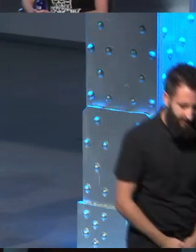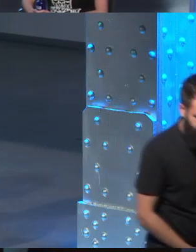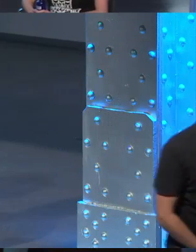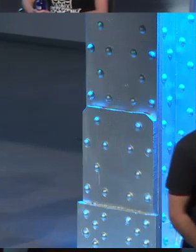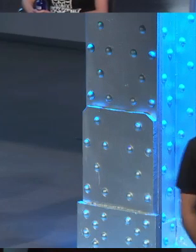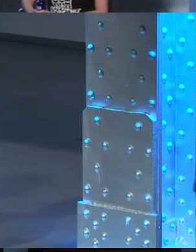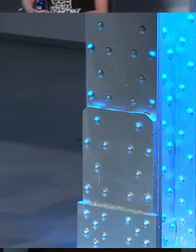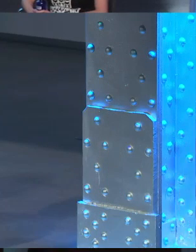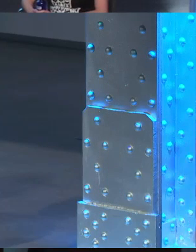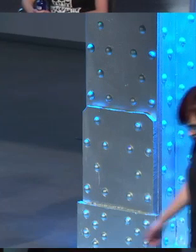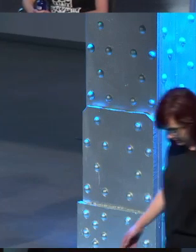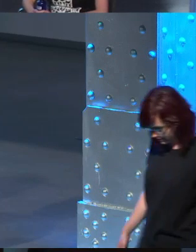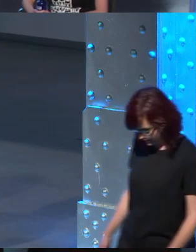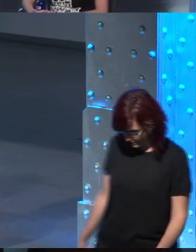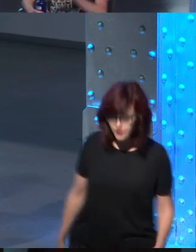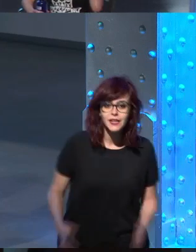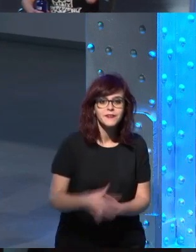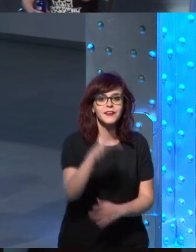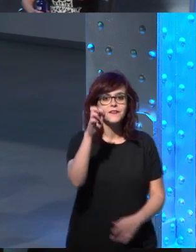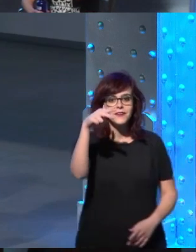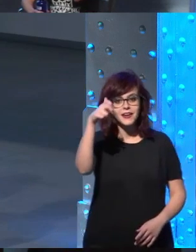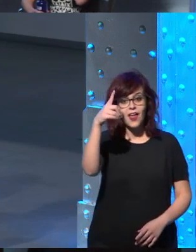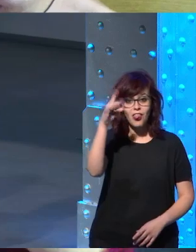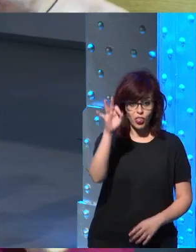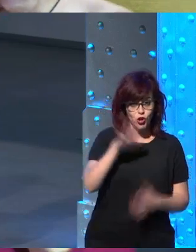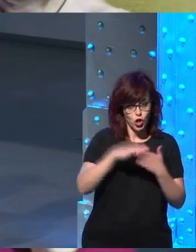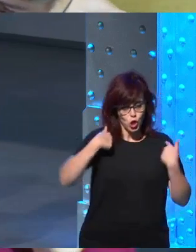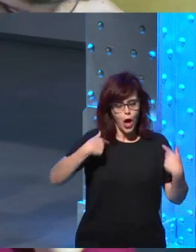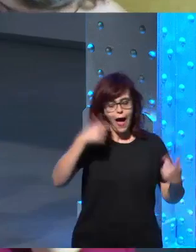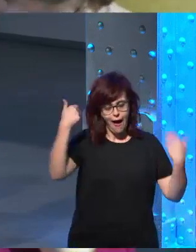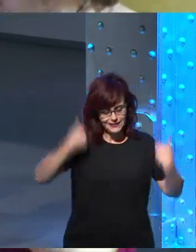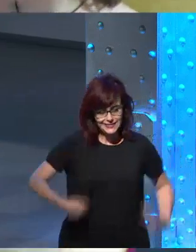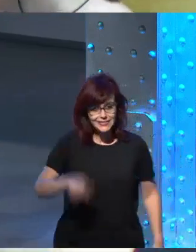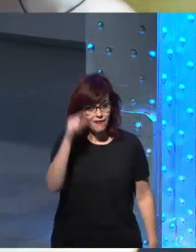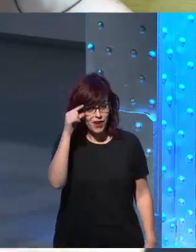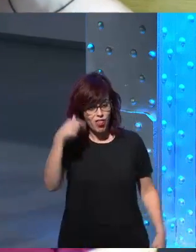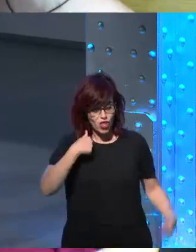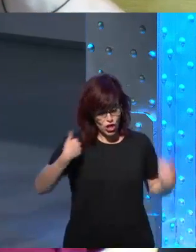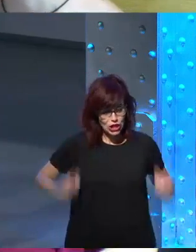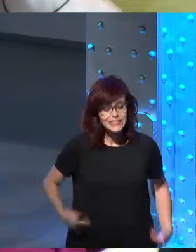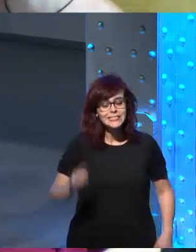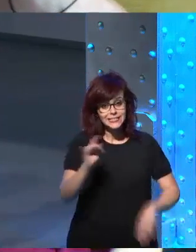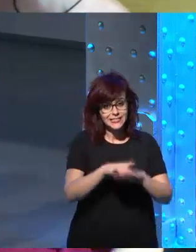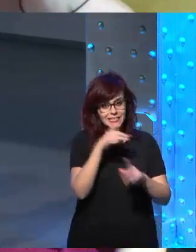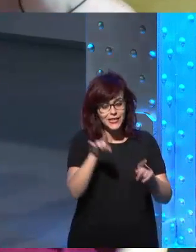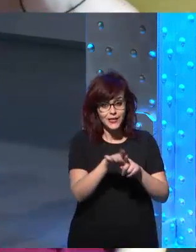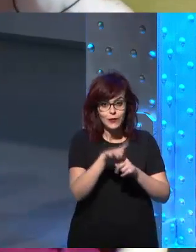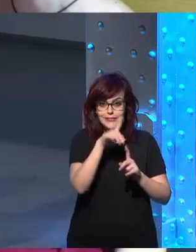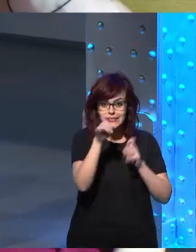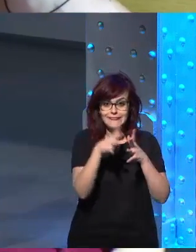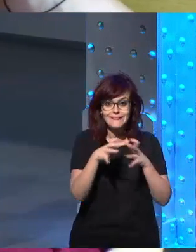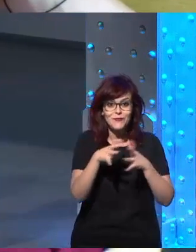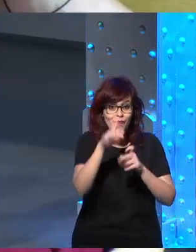Fernando, que tienes el micrófono. Yo, este Fernando. Claro. Este Fernando que tiene el micrófono y está mirando así con ganas de